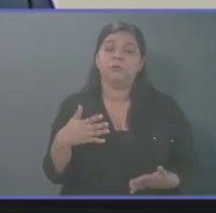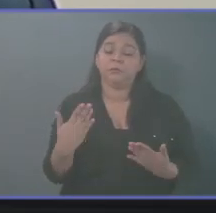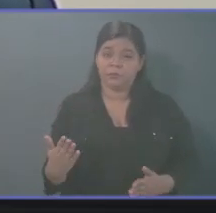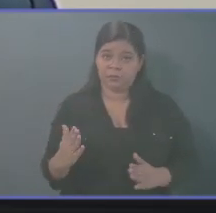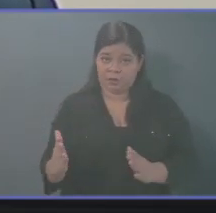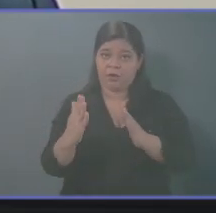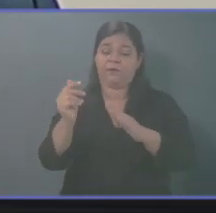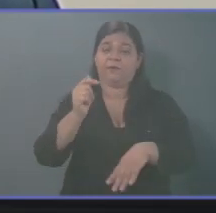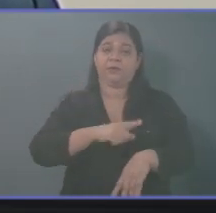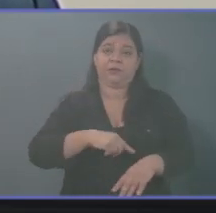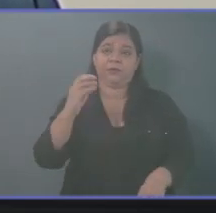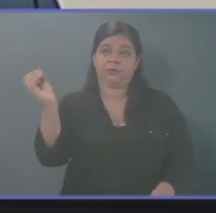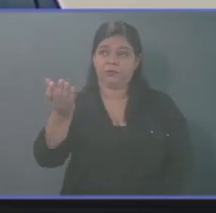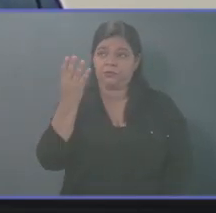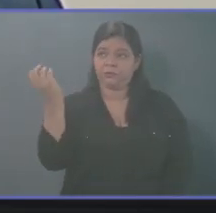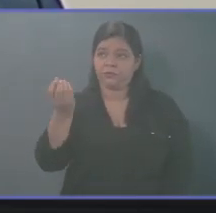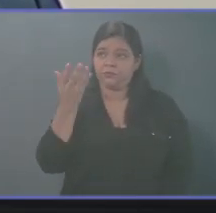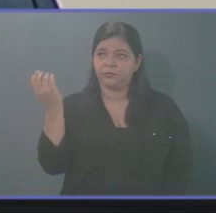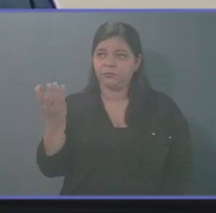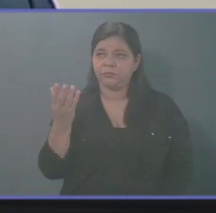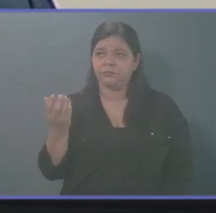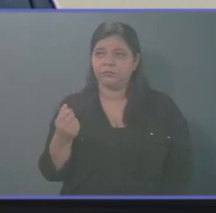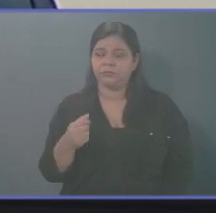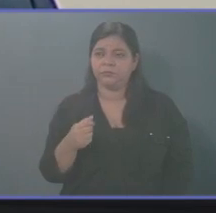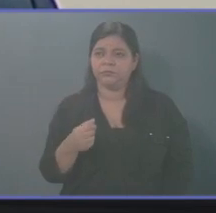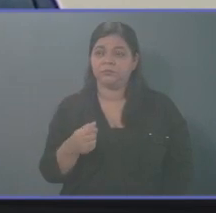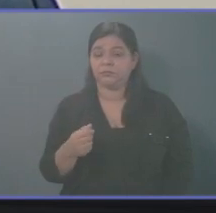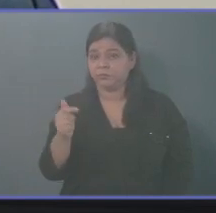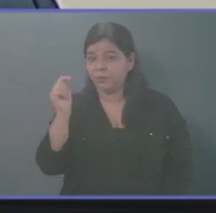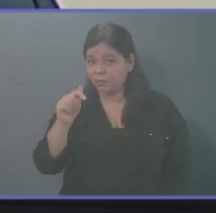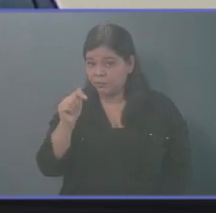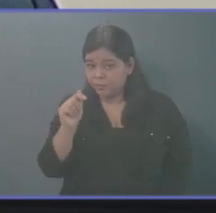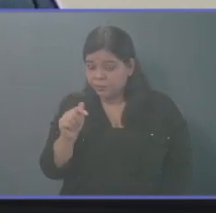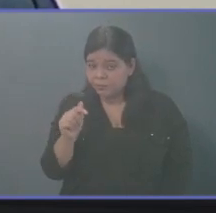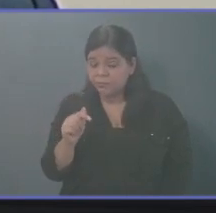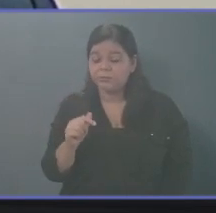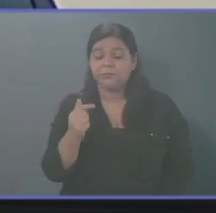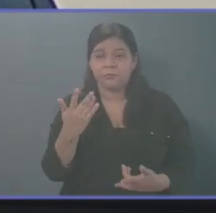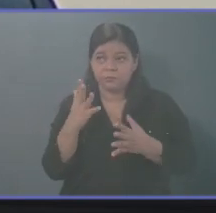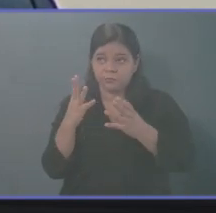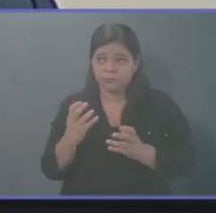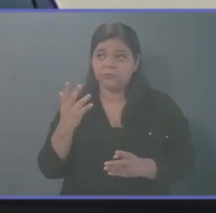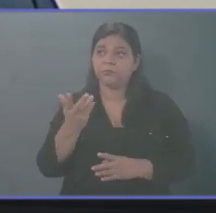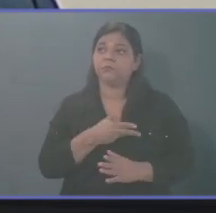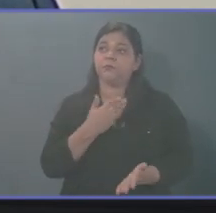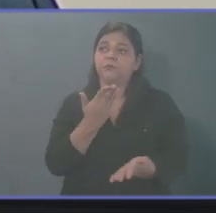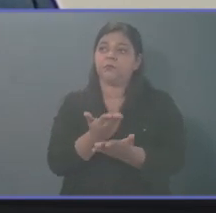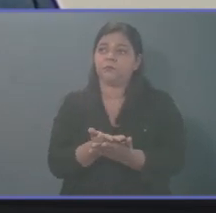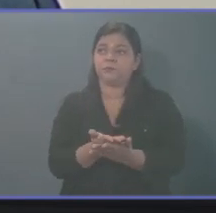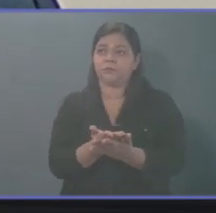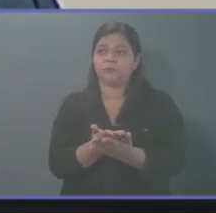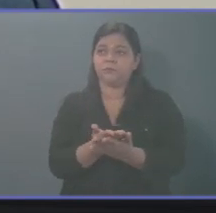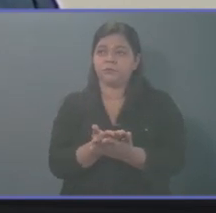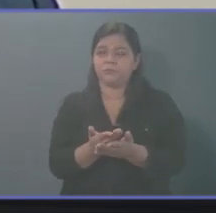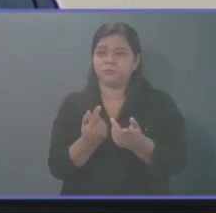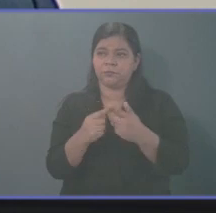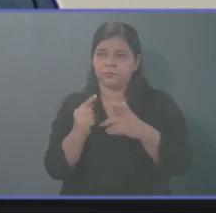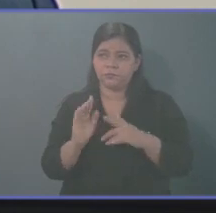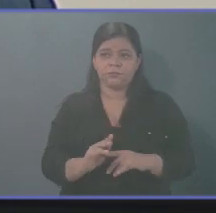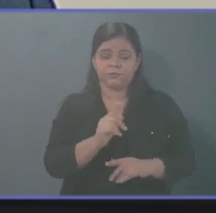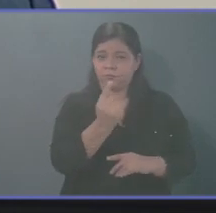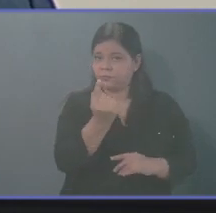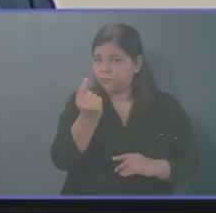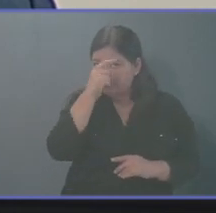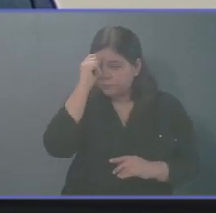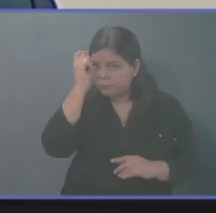esta emergencia. Por esa razón, aparte de proponer que los trabajadores y